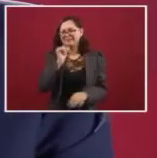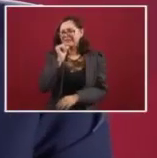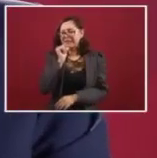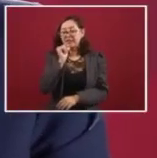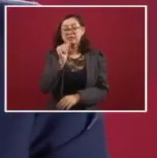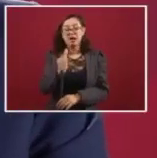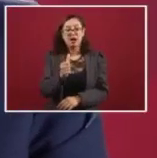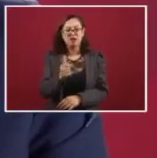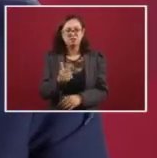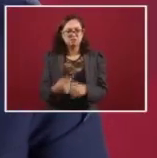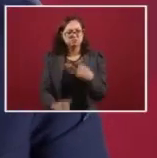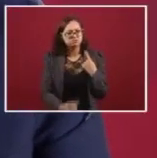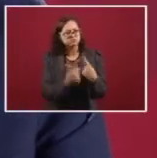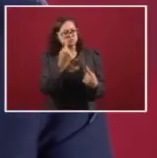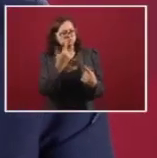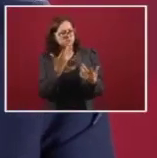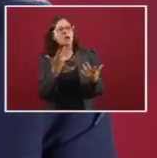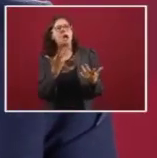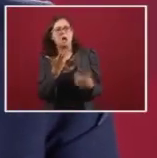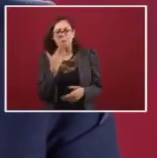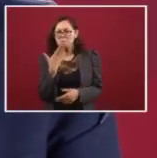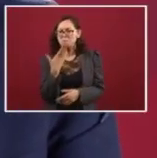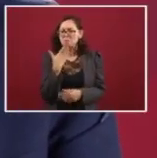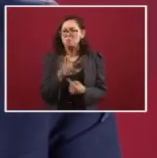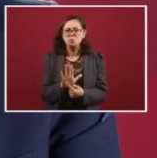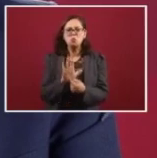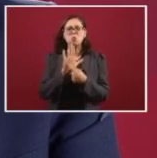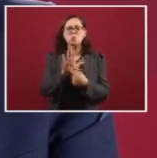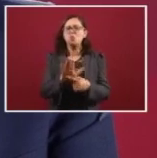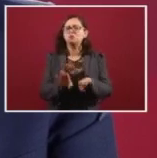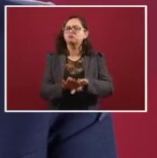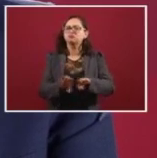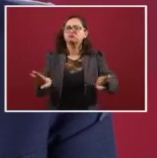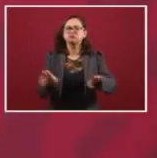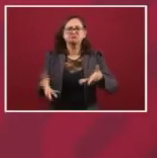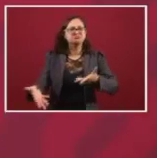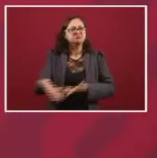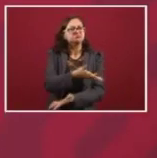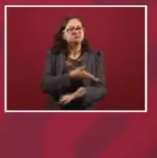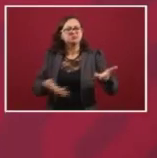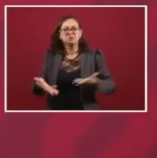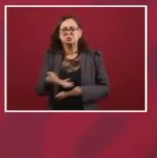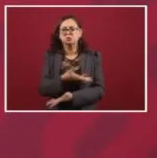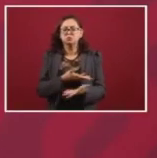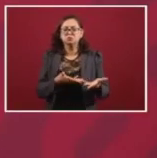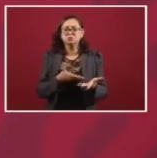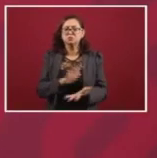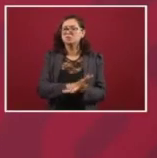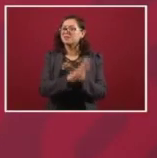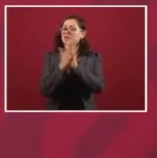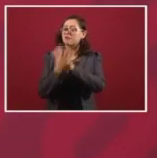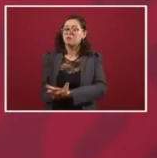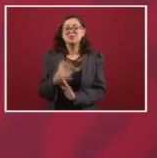una sociedad viva, democrática. Cuando no hay una transformación,